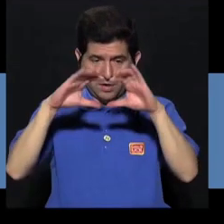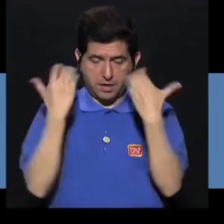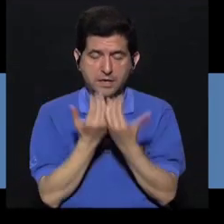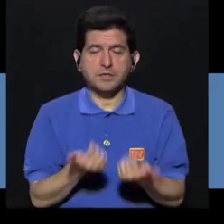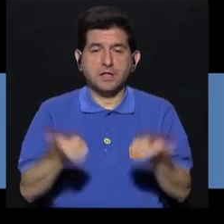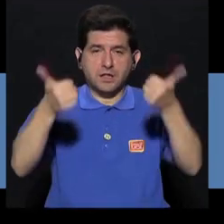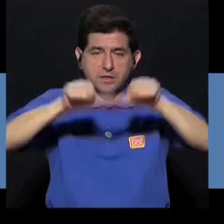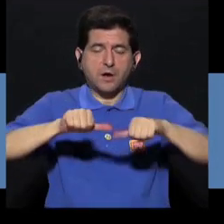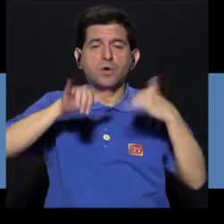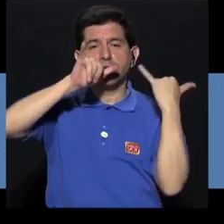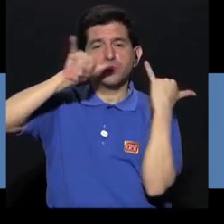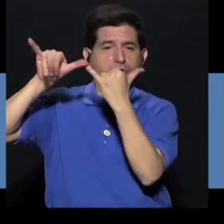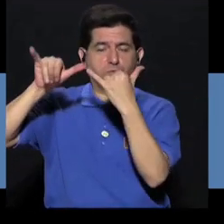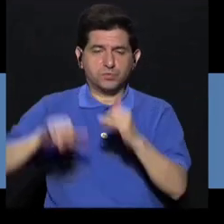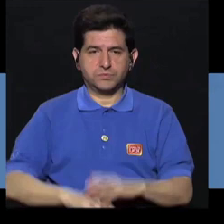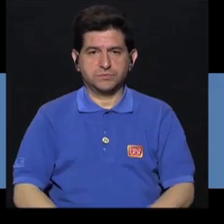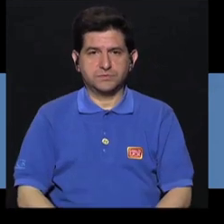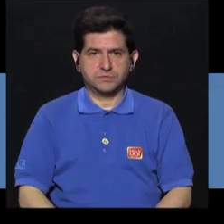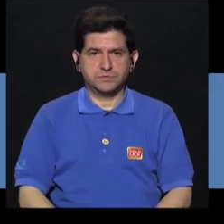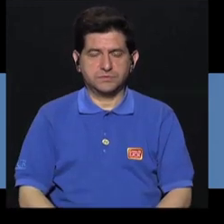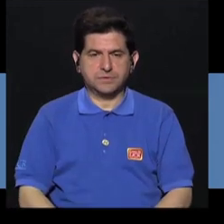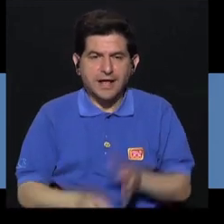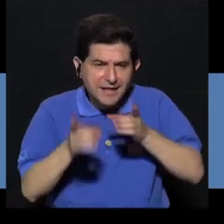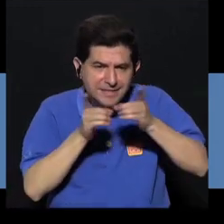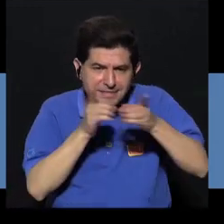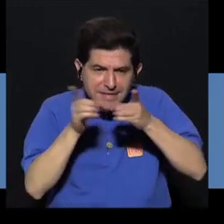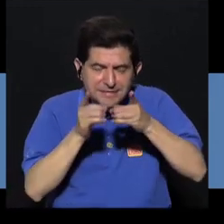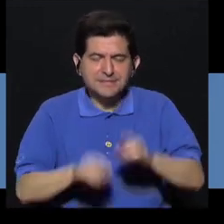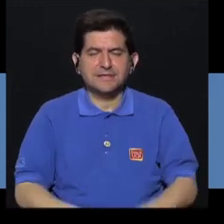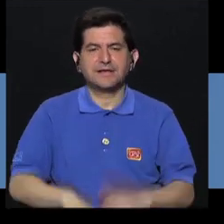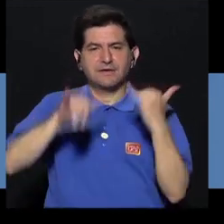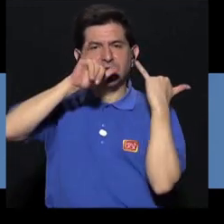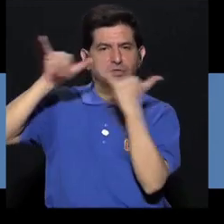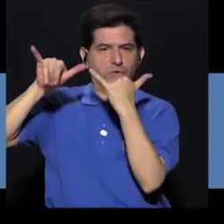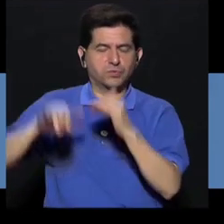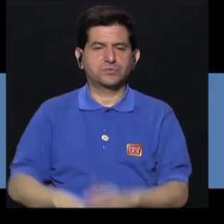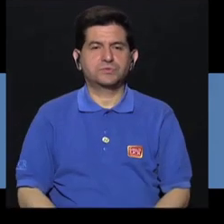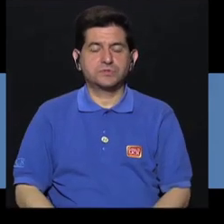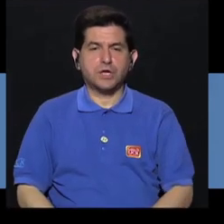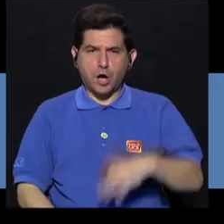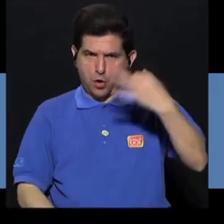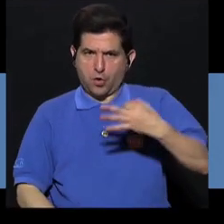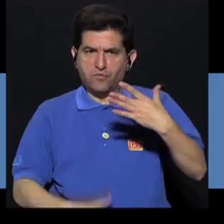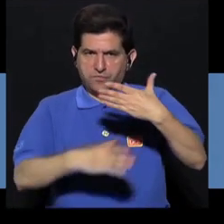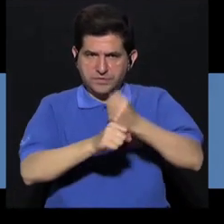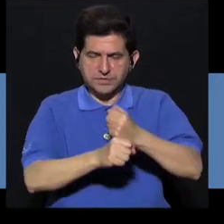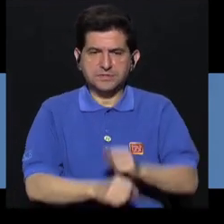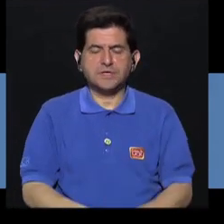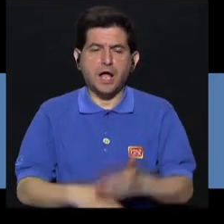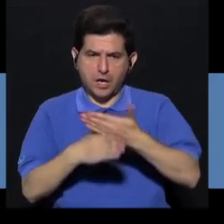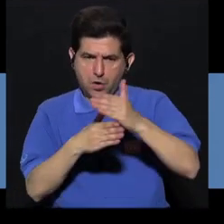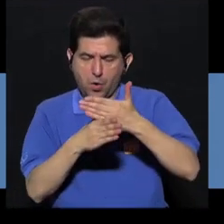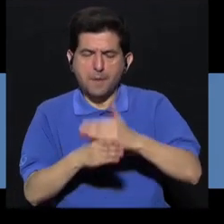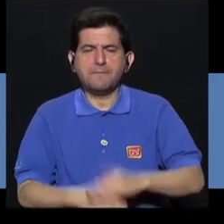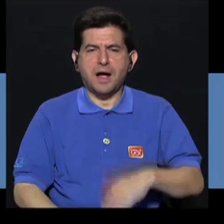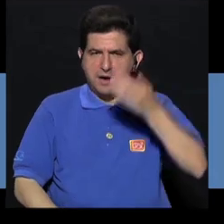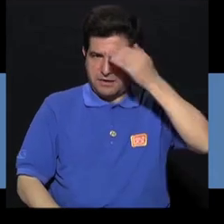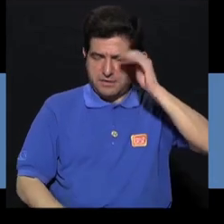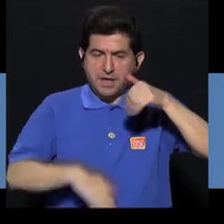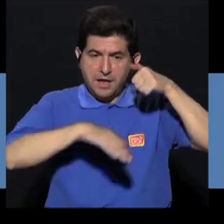la categoría más acorde a su denuncia. Describa la denuncia. Hágala